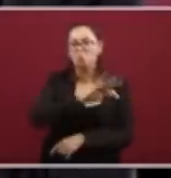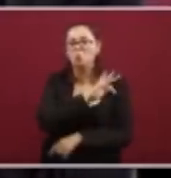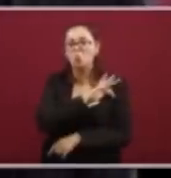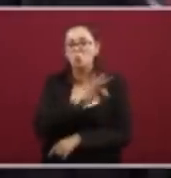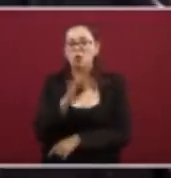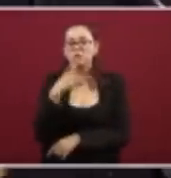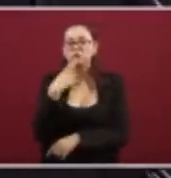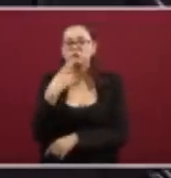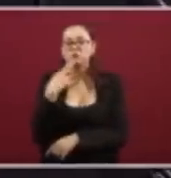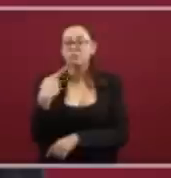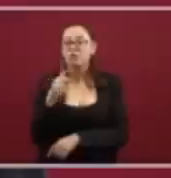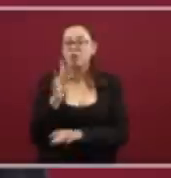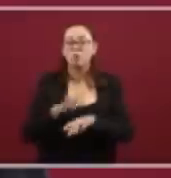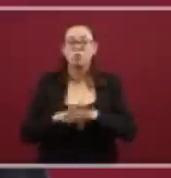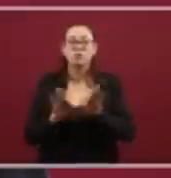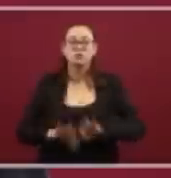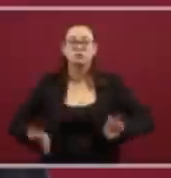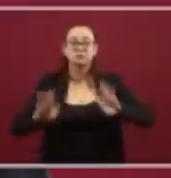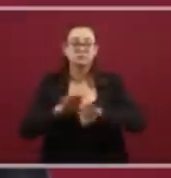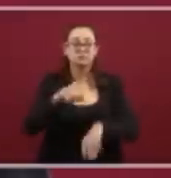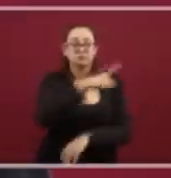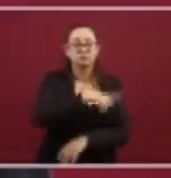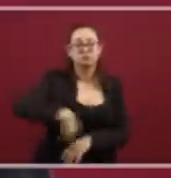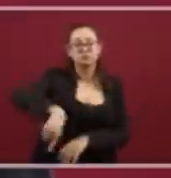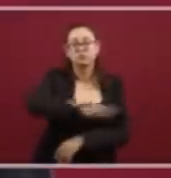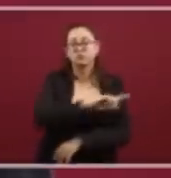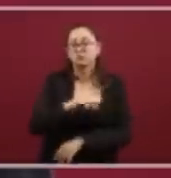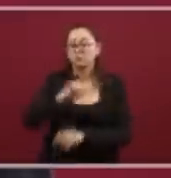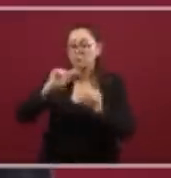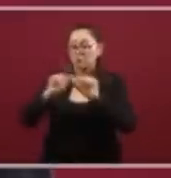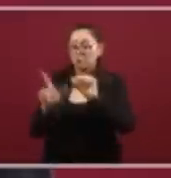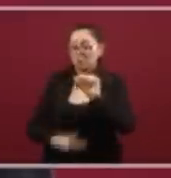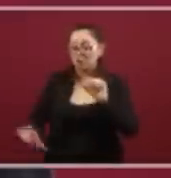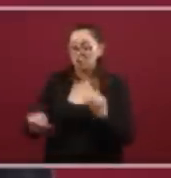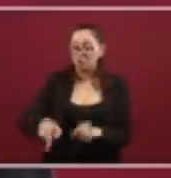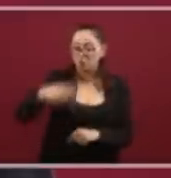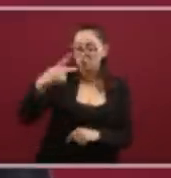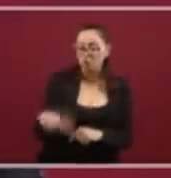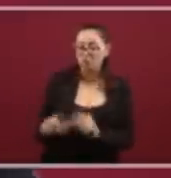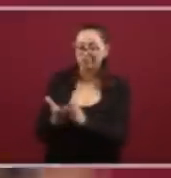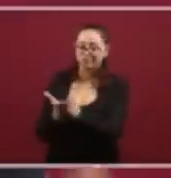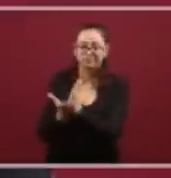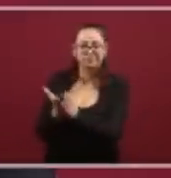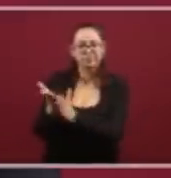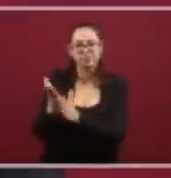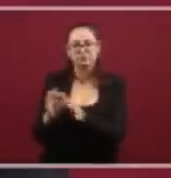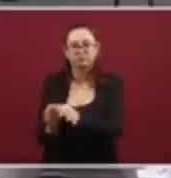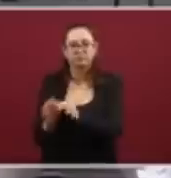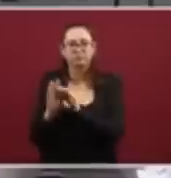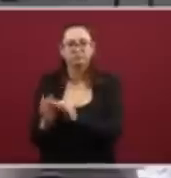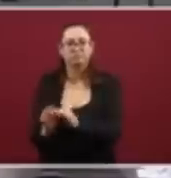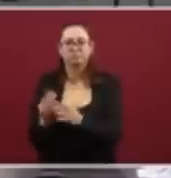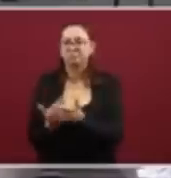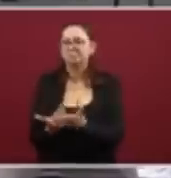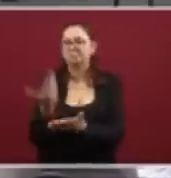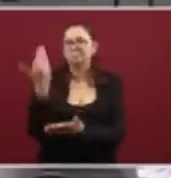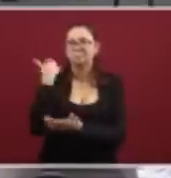y lealtad al pueblo y a la patria no teníamos es